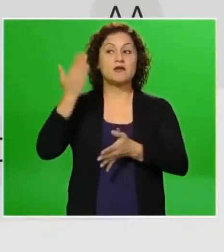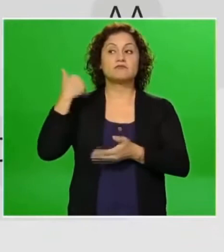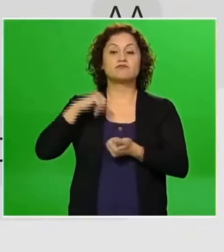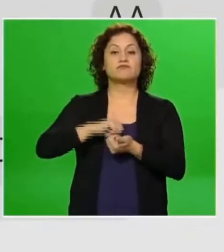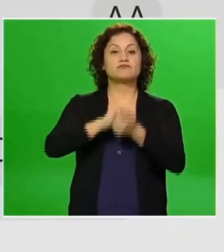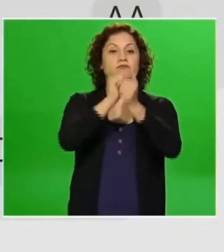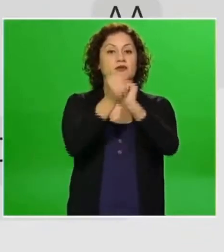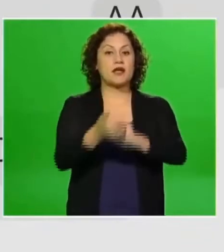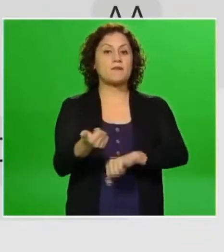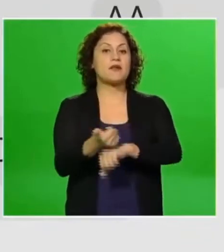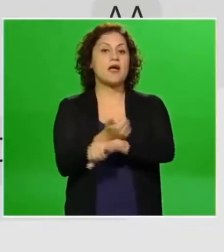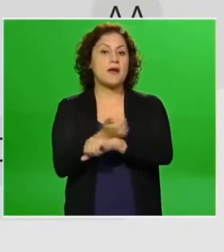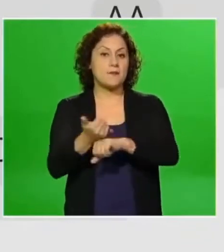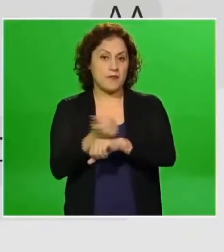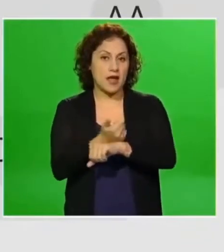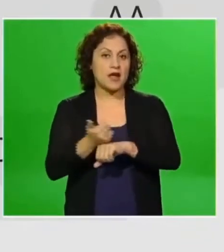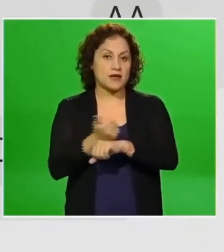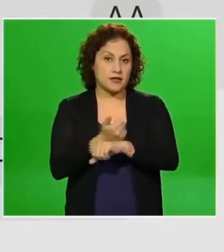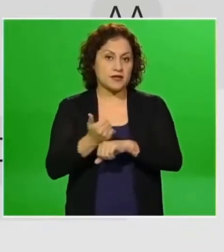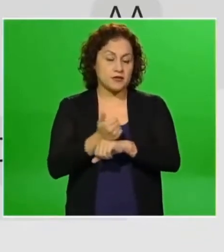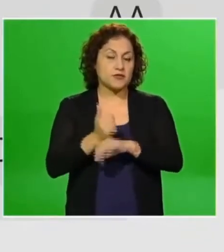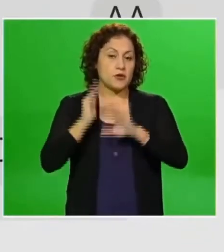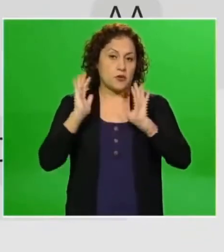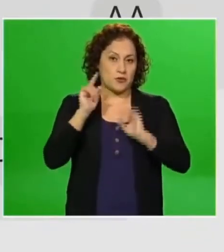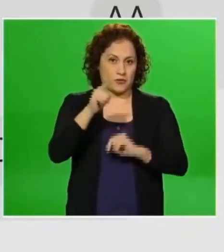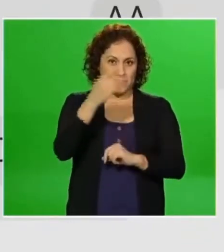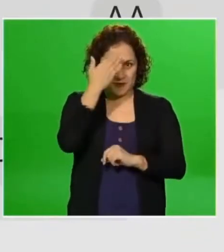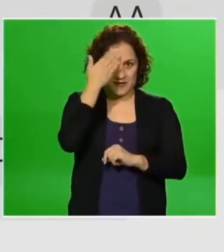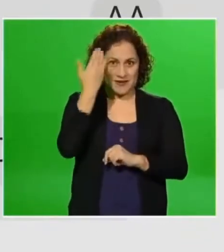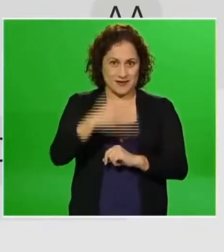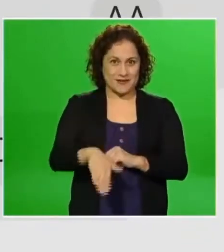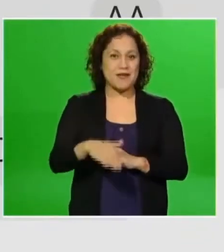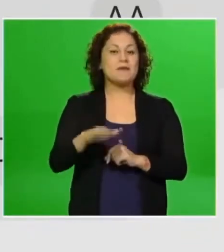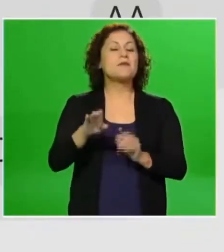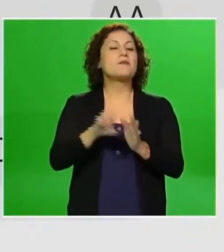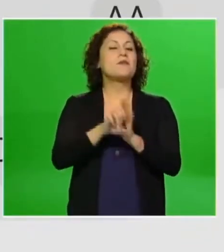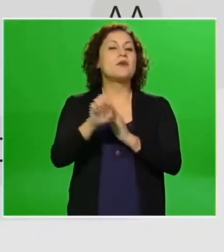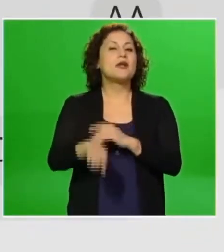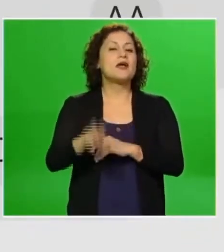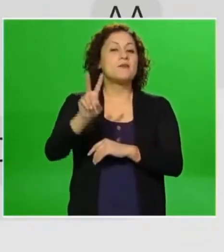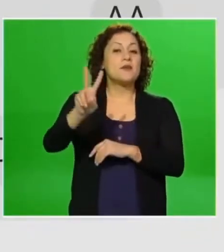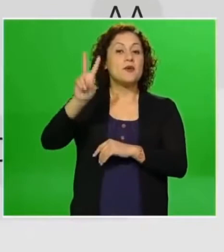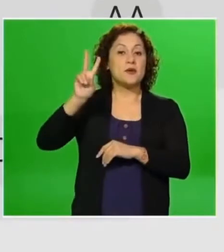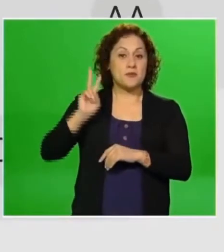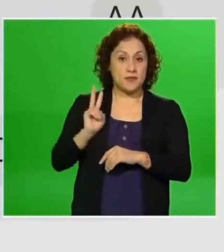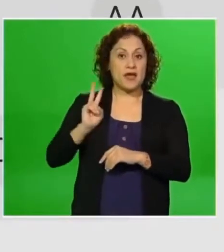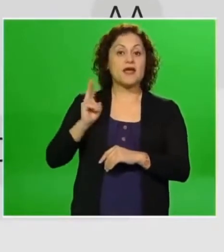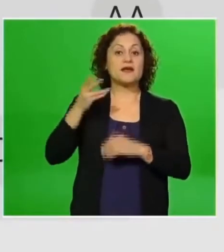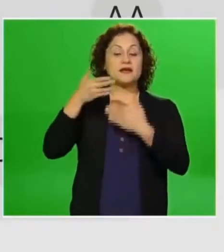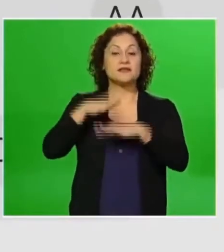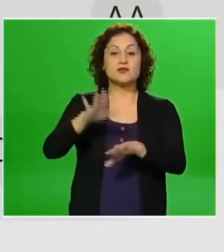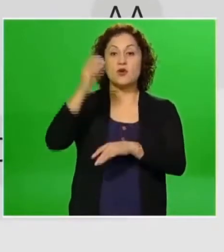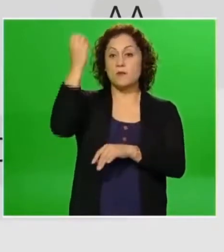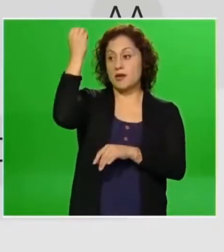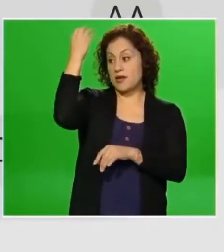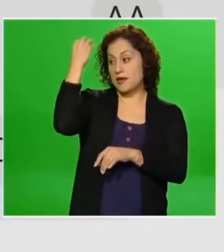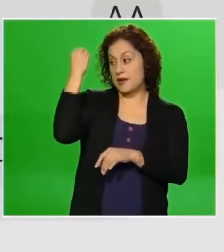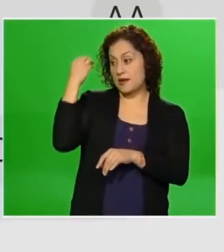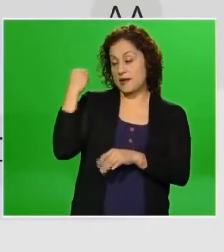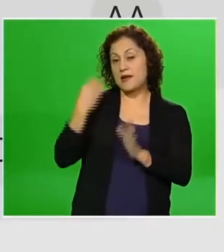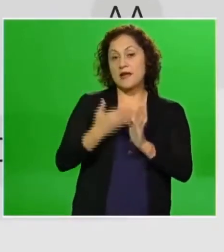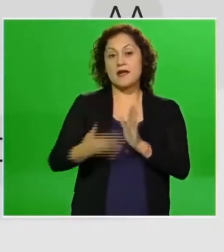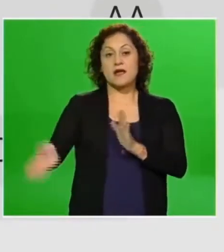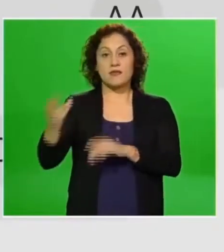la Ciudad de México, que además se mantiene, porque ustedes recuerdan en la presentación que se hizo el día viernes de la actualización del semáforo para las siguientes 2